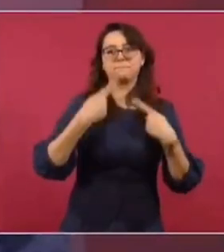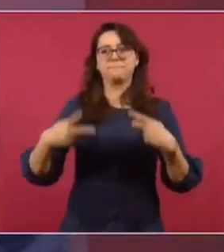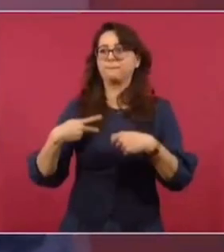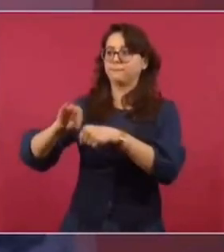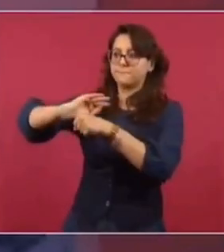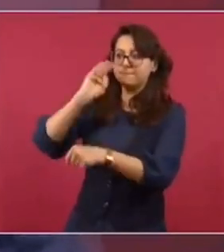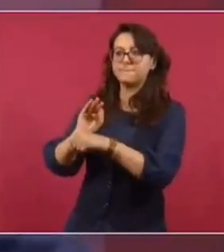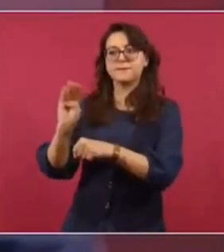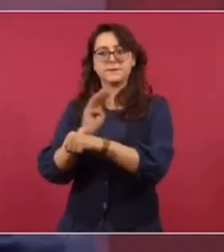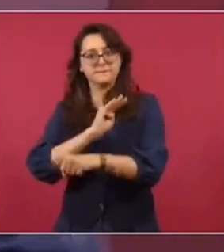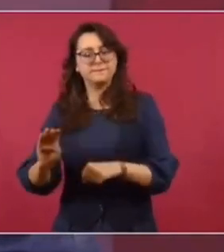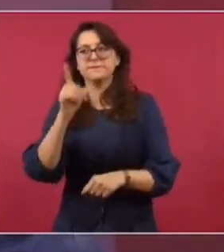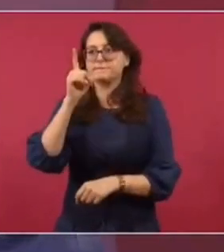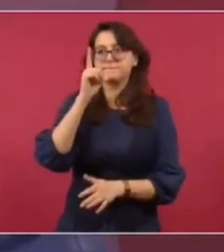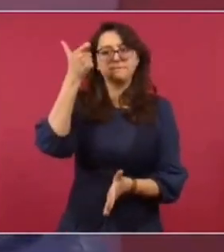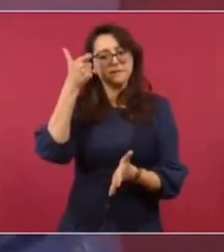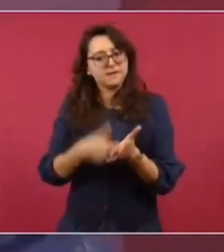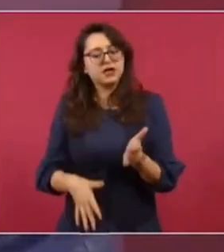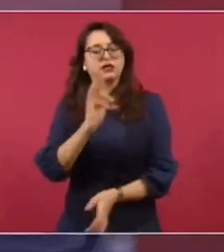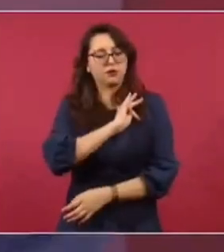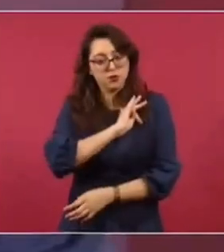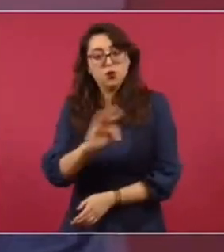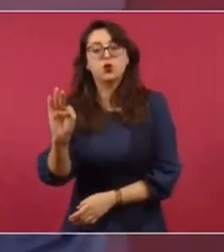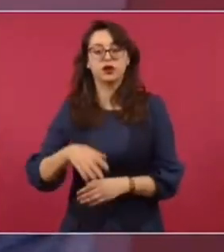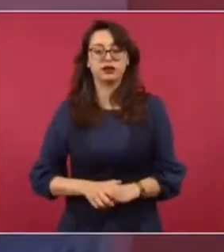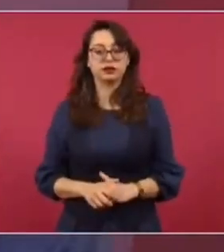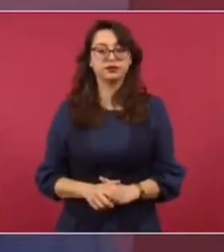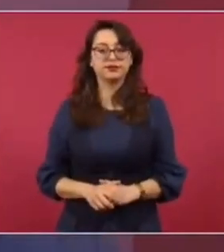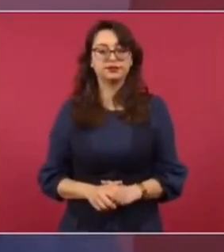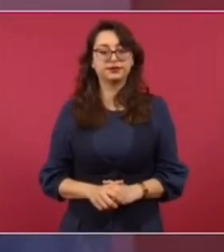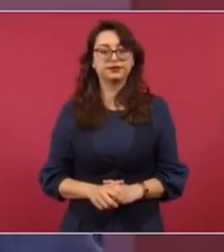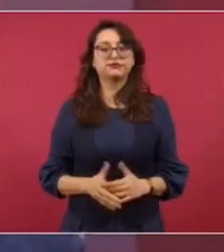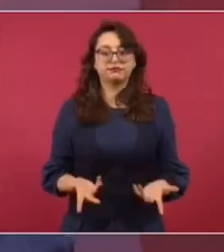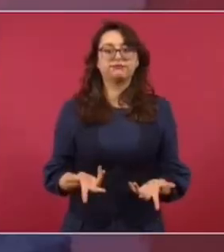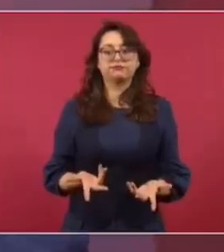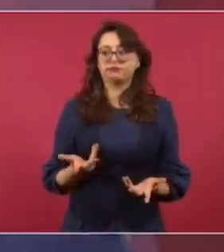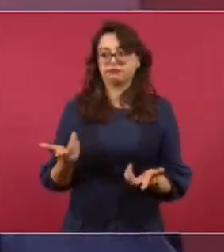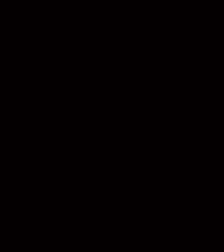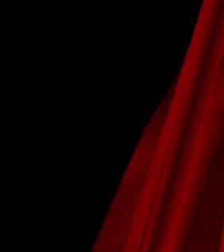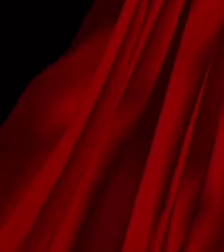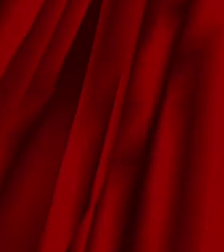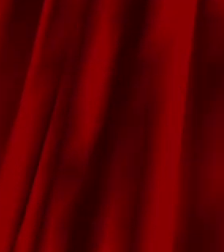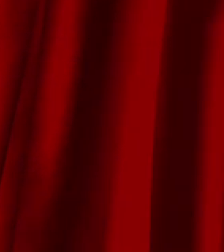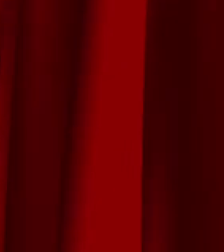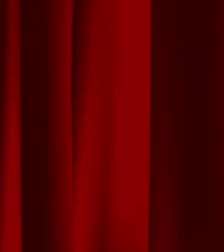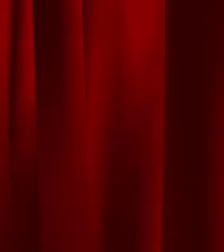costos bajos y que tengamos finanzas públicas sanas.